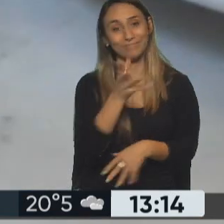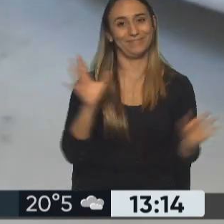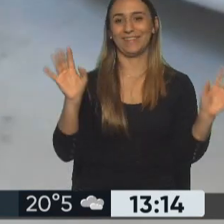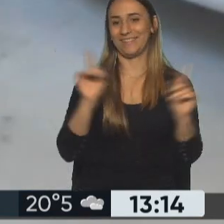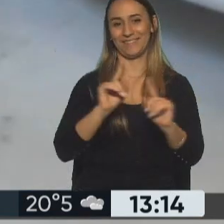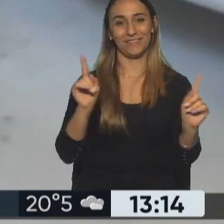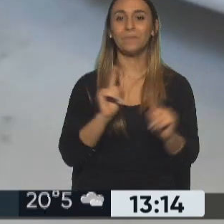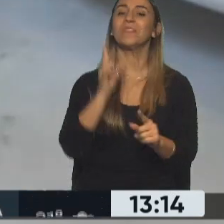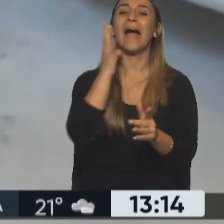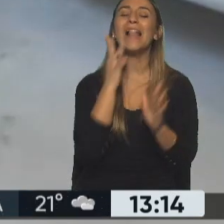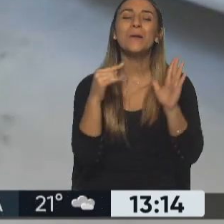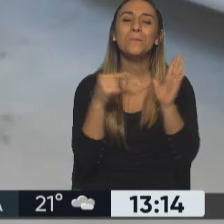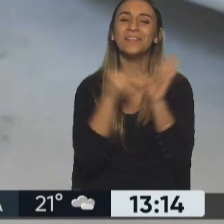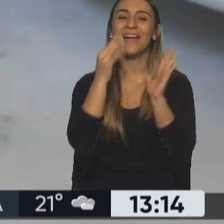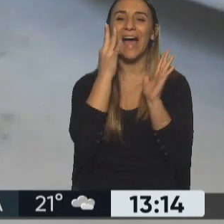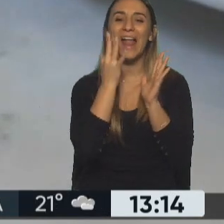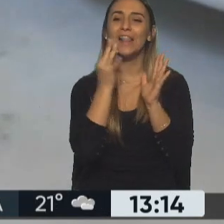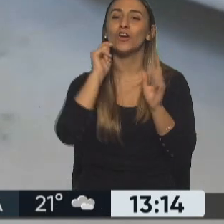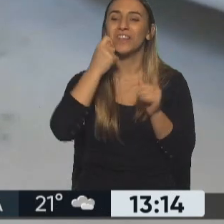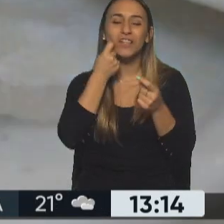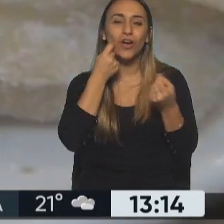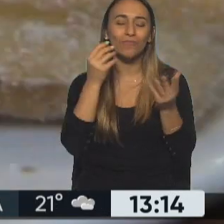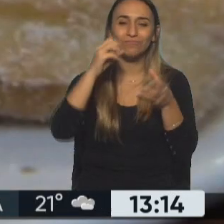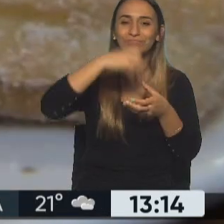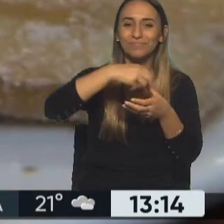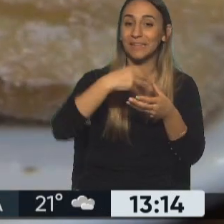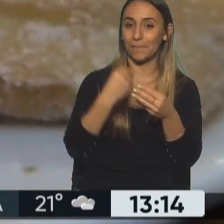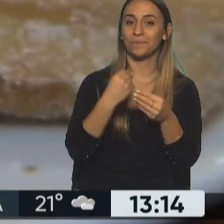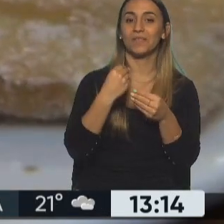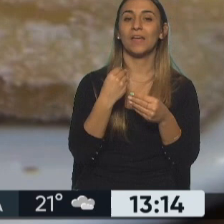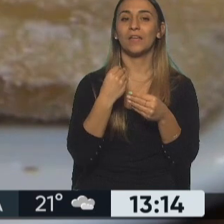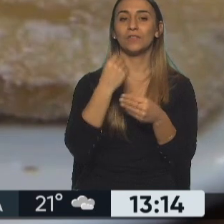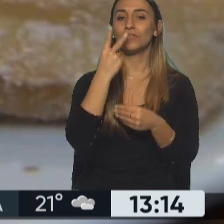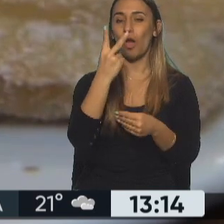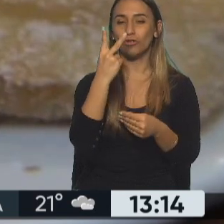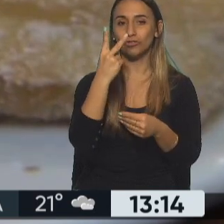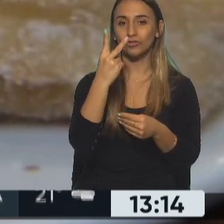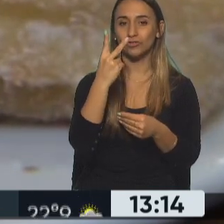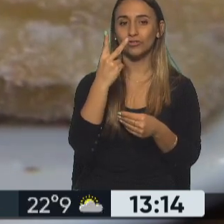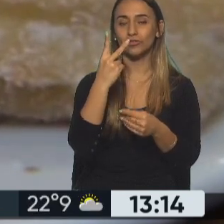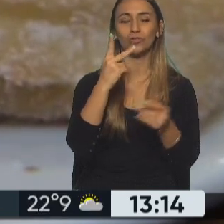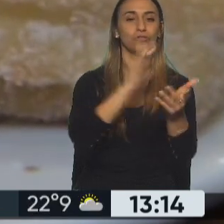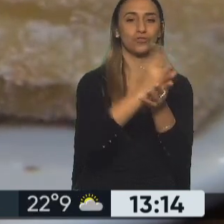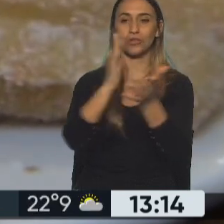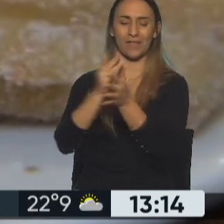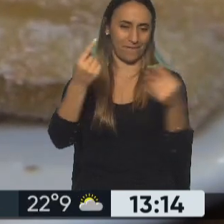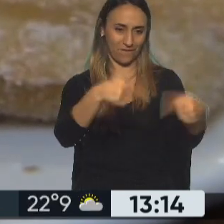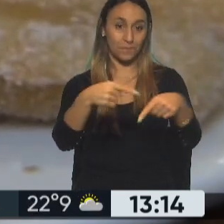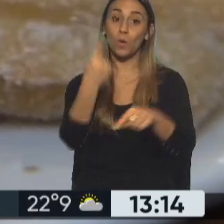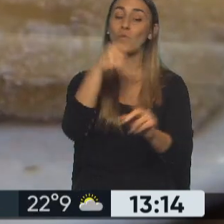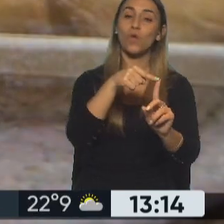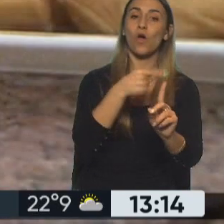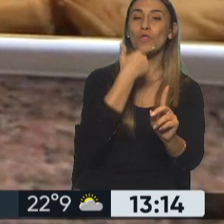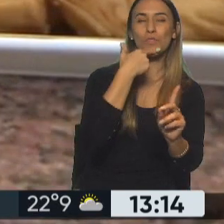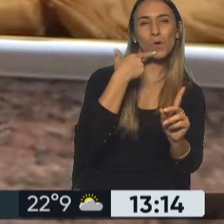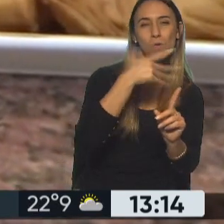algún tip danos algo algo rico que tenga tiene dos grandes chocolate son doble si es un cacao semi dulce y